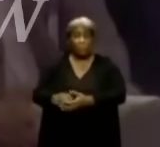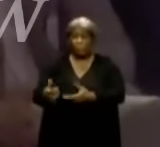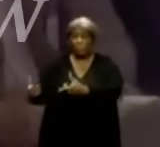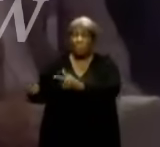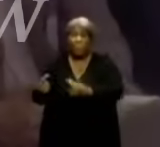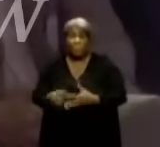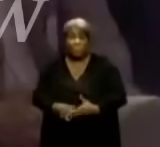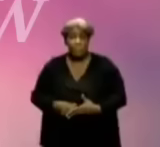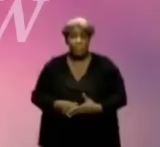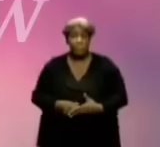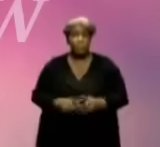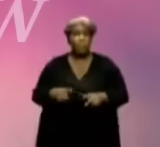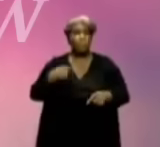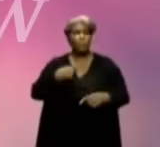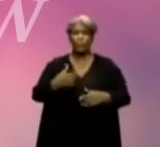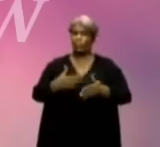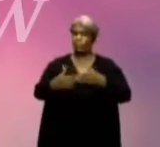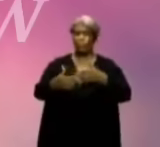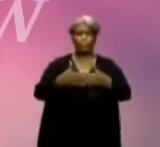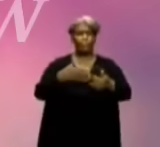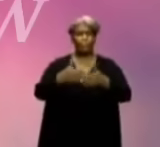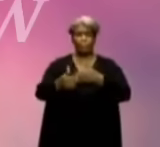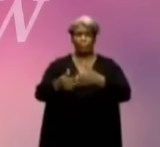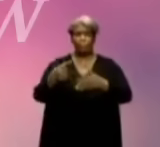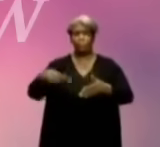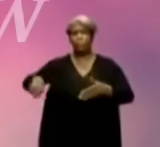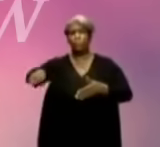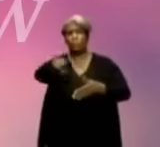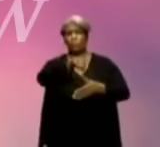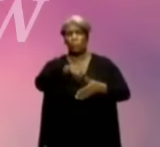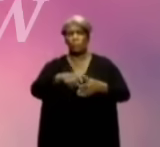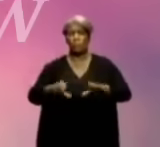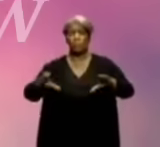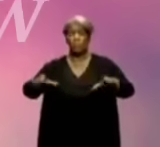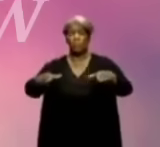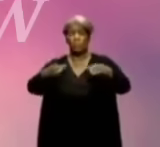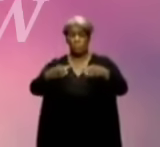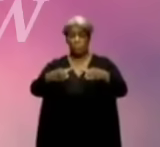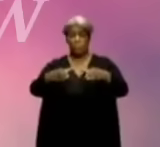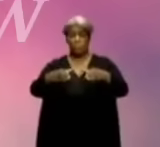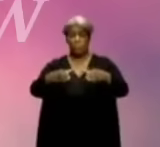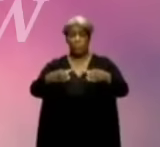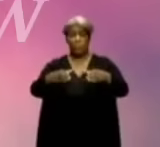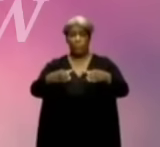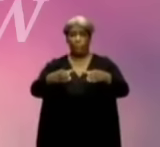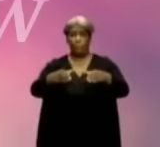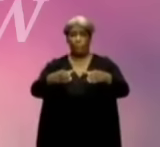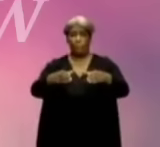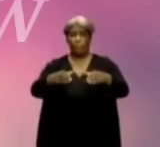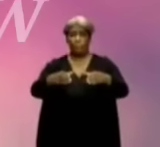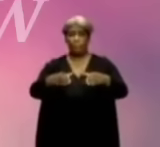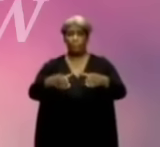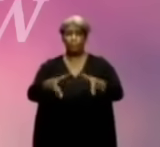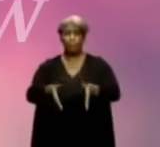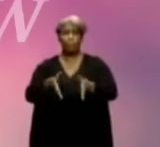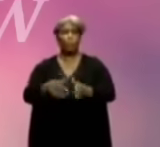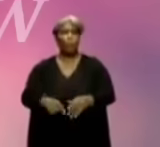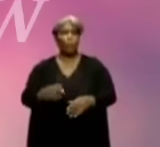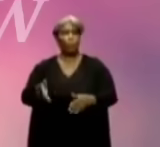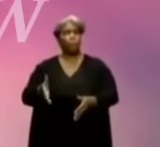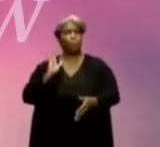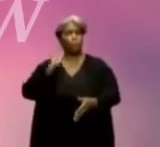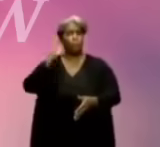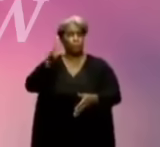Pero yo de cualquier manera, yo les pido que ustedes en comisión, y yo le hago la cita, vayan a hablar con